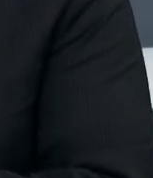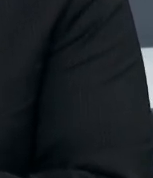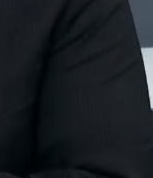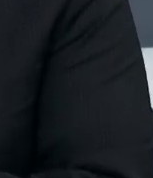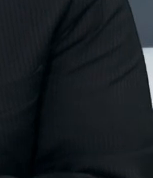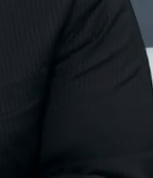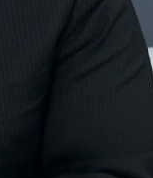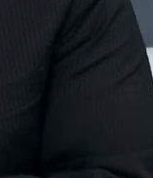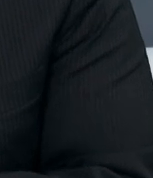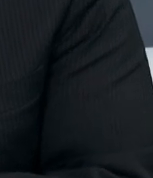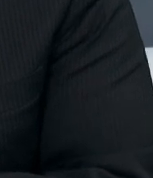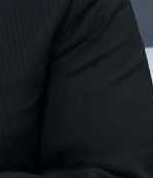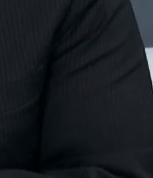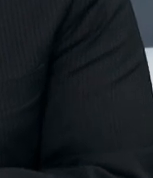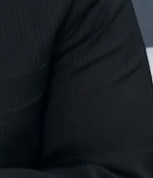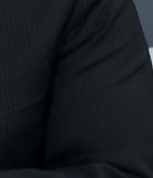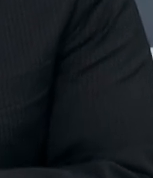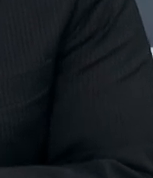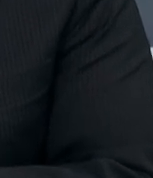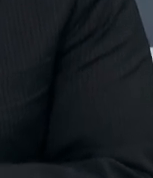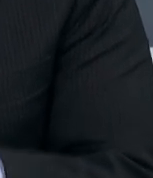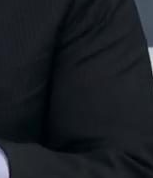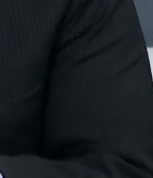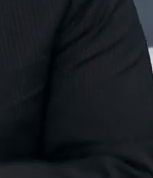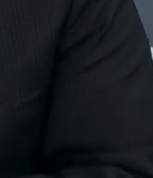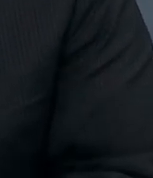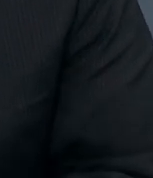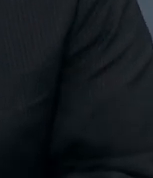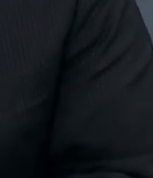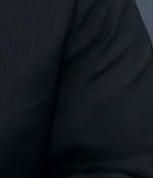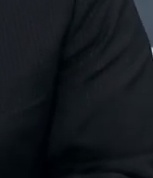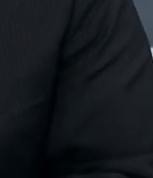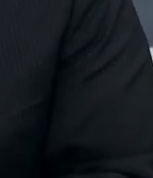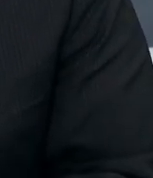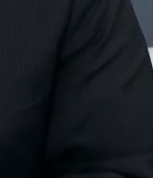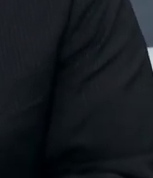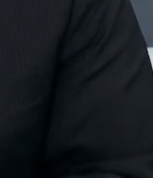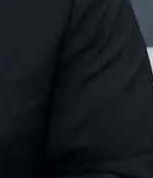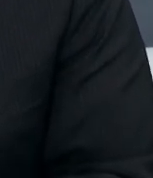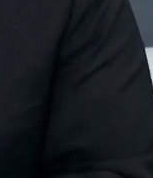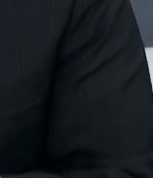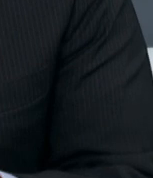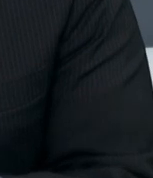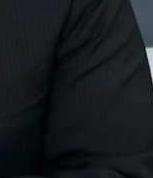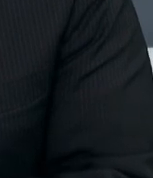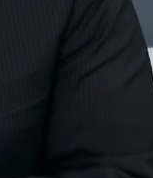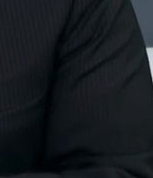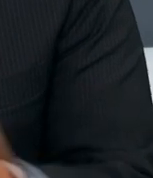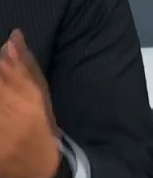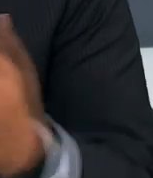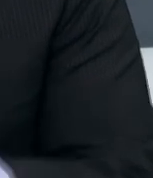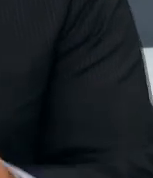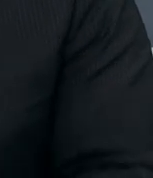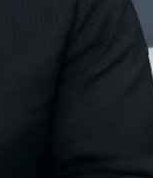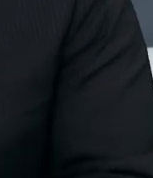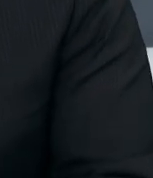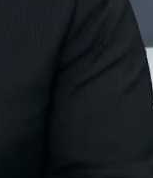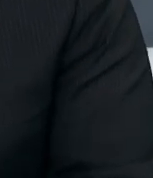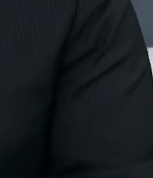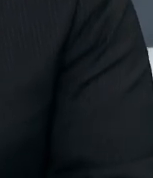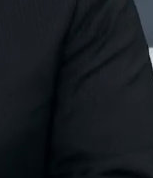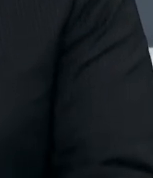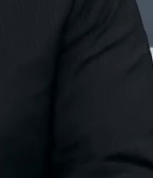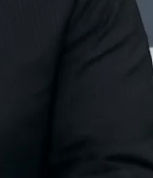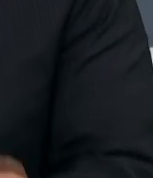fase 2 del combate al coronavirus. Esto derivado a que ya existen contactos comunitarios, es decir, que no vienen solamente